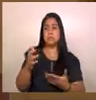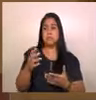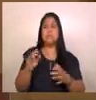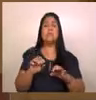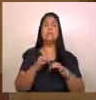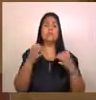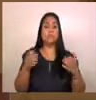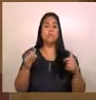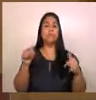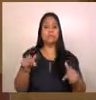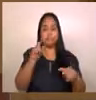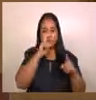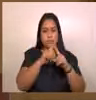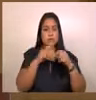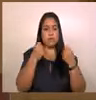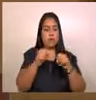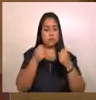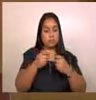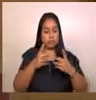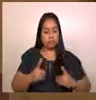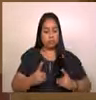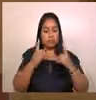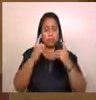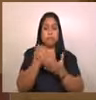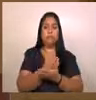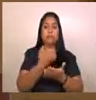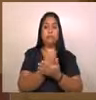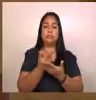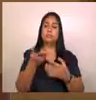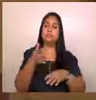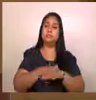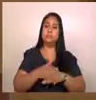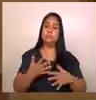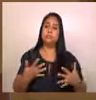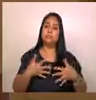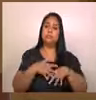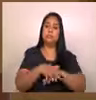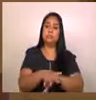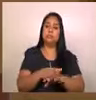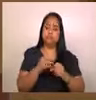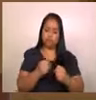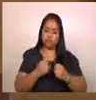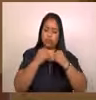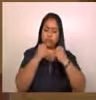un desarrollo económico más incluyente y fortalecemos lazos